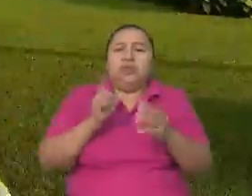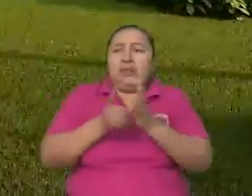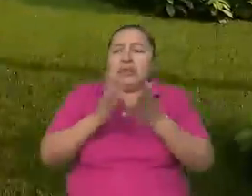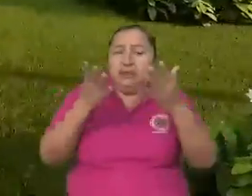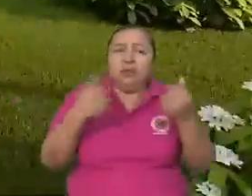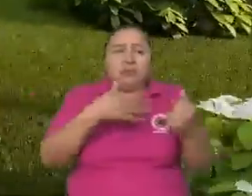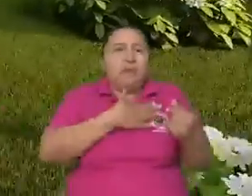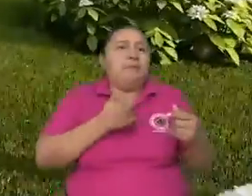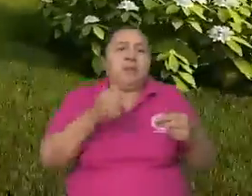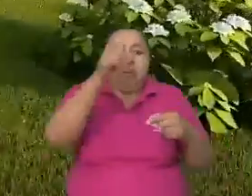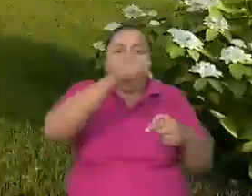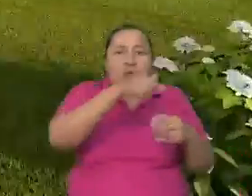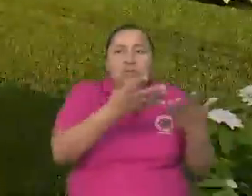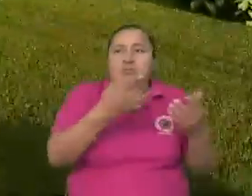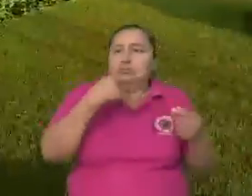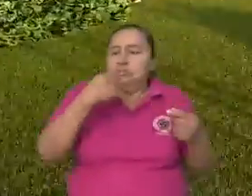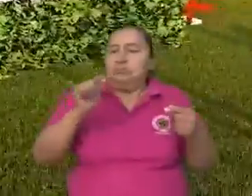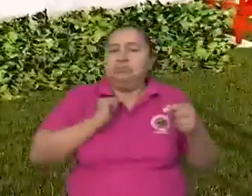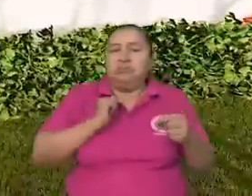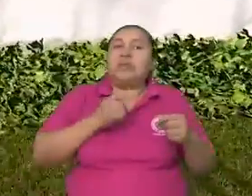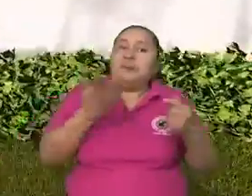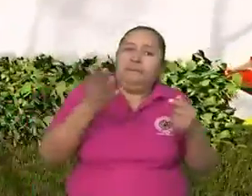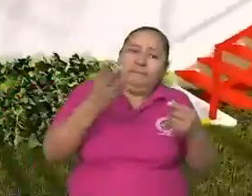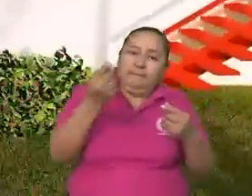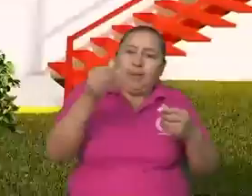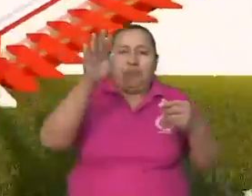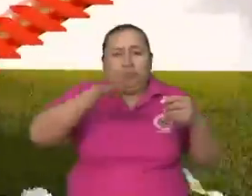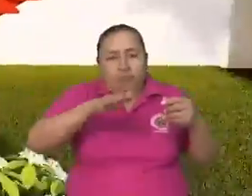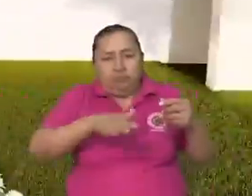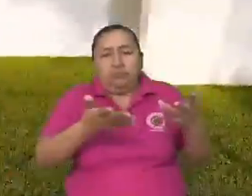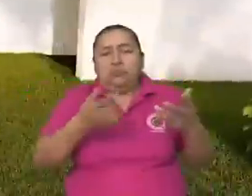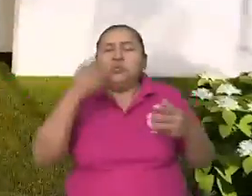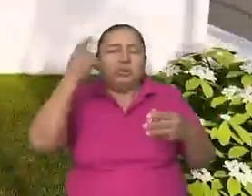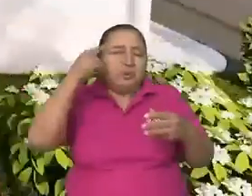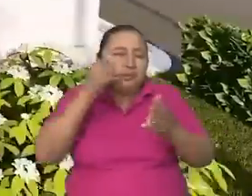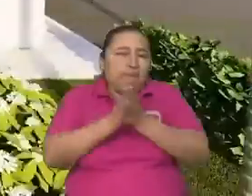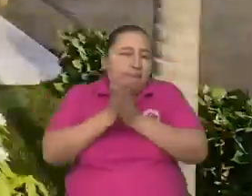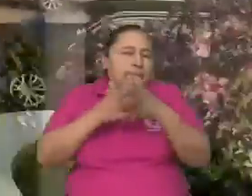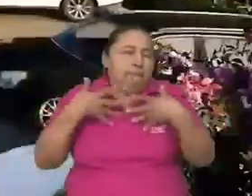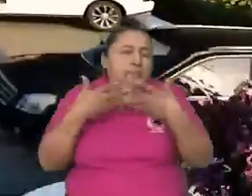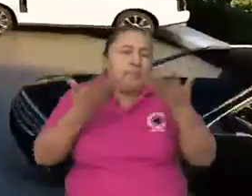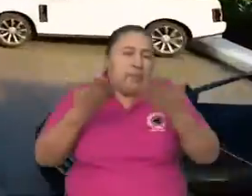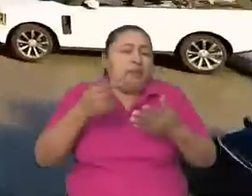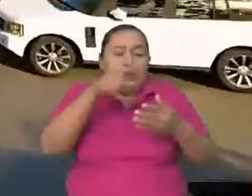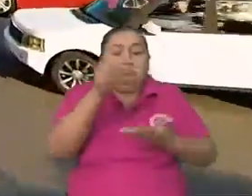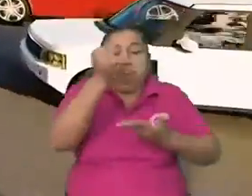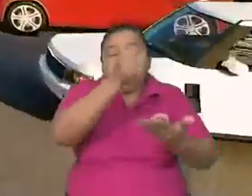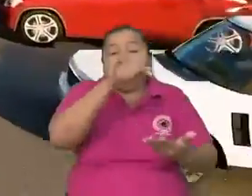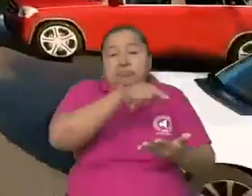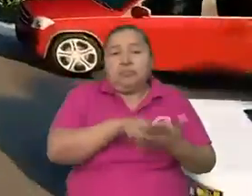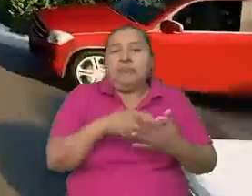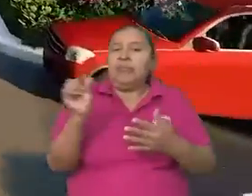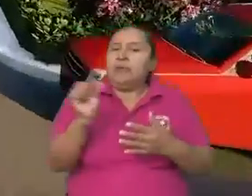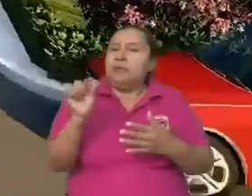Entonces les sale mejor por las distancias, sus costos serían menores. Entonces están con ese entusiasmo de invertir ahí. Hace